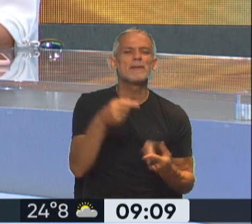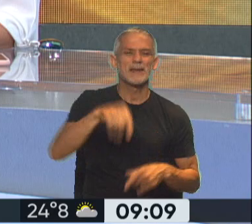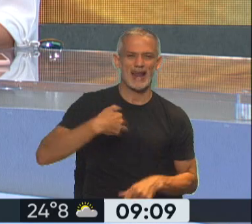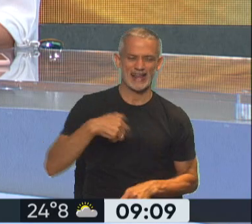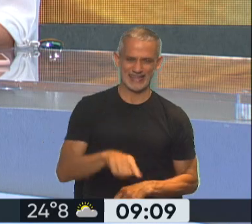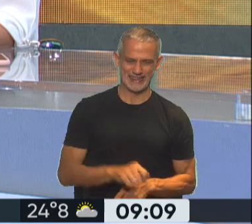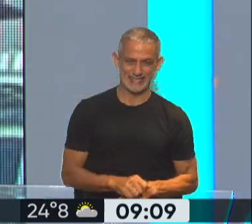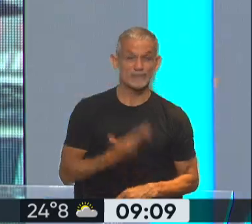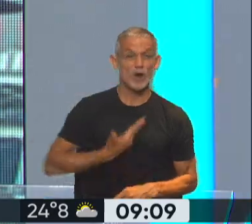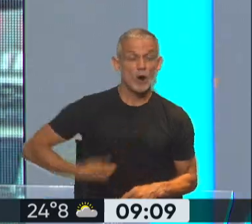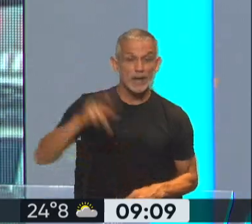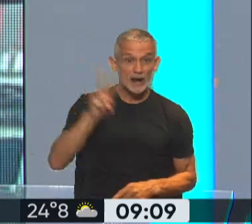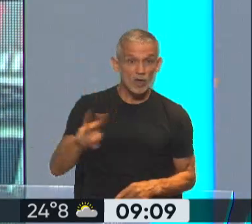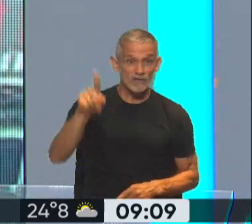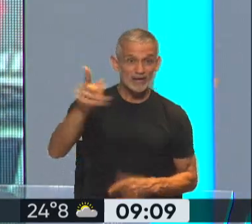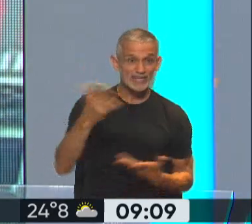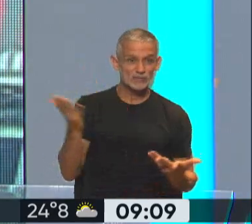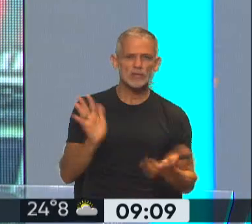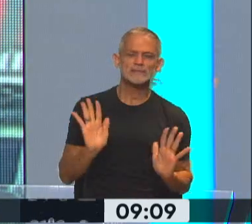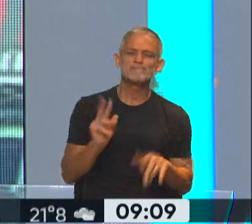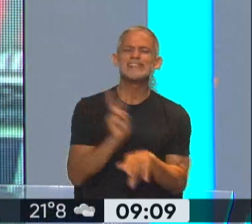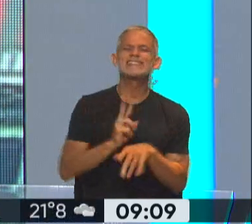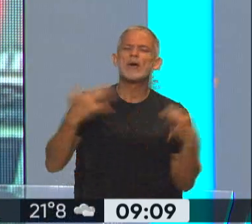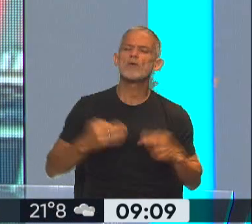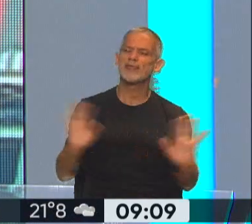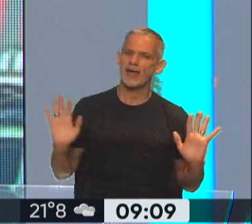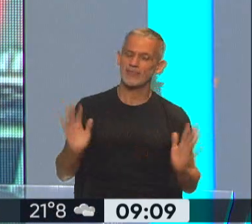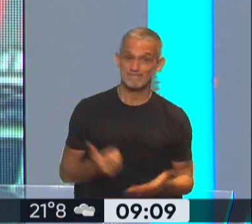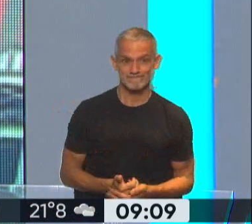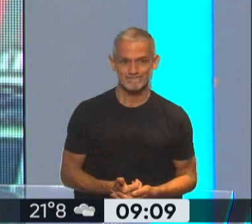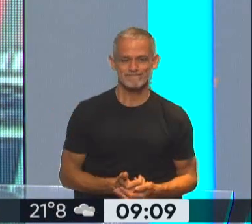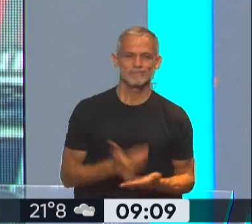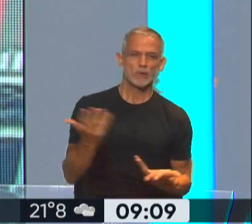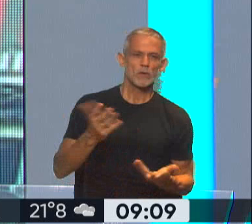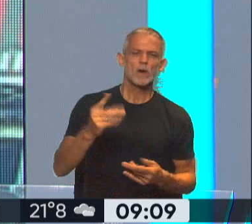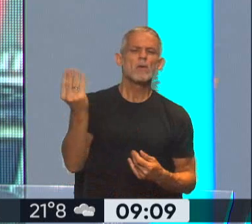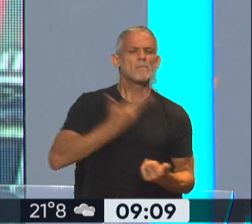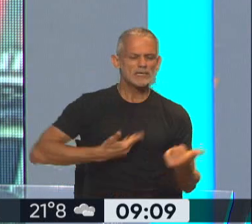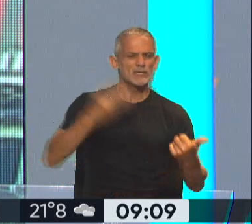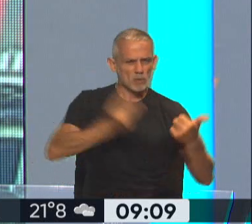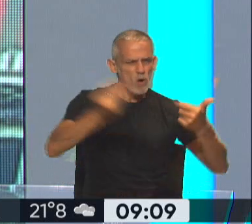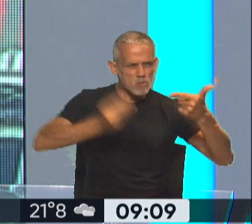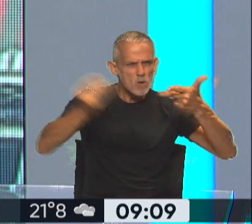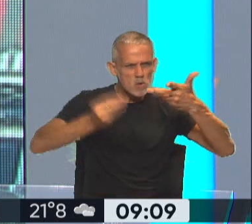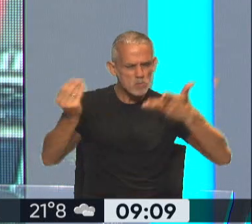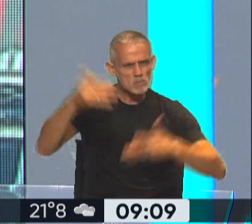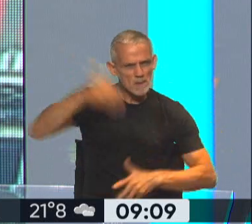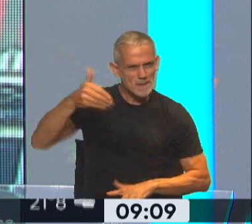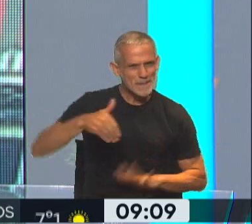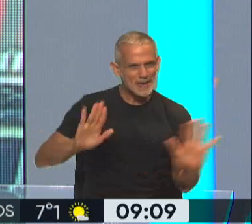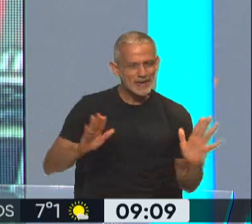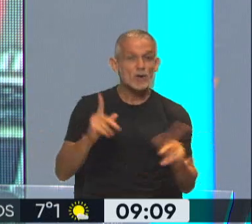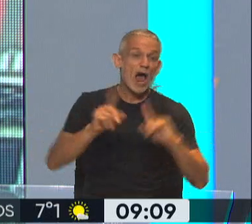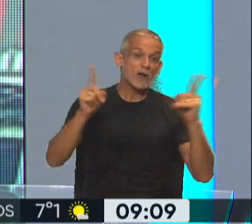el gobierno de Venezuela es una cuestión más de seguridad porque obviamente digo tienen muchos presidentes muchos